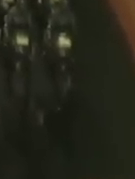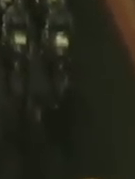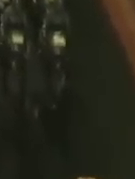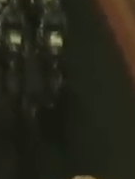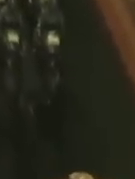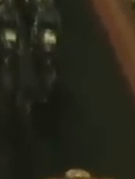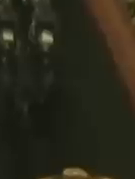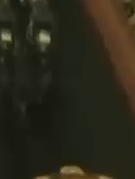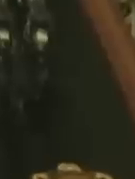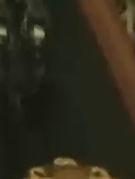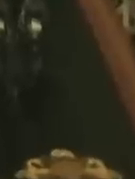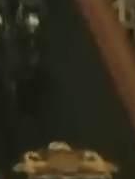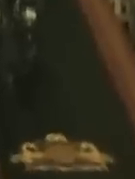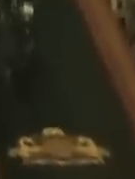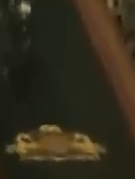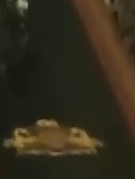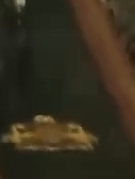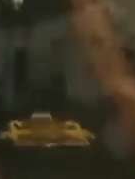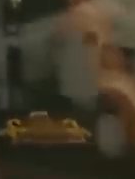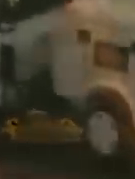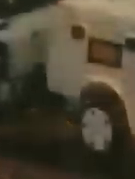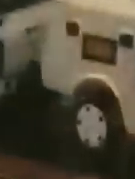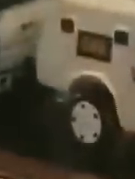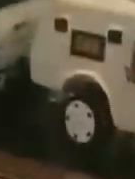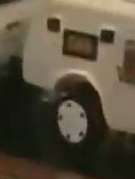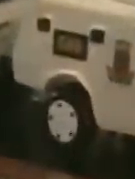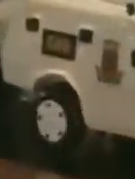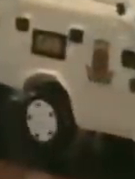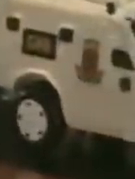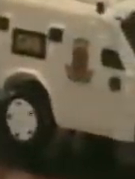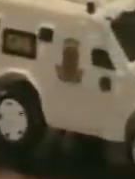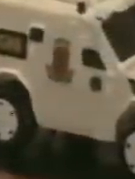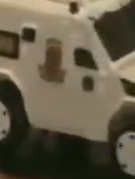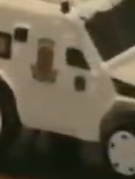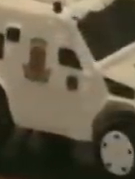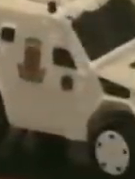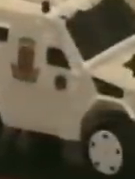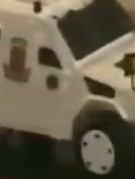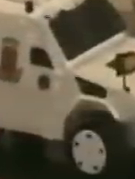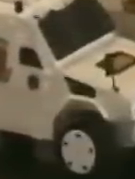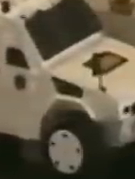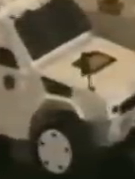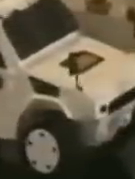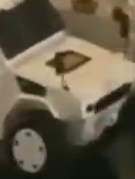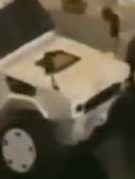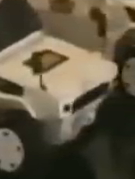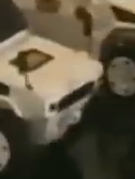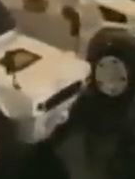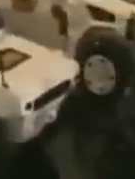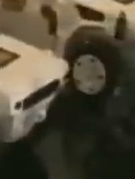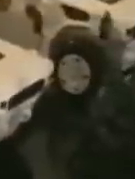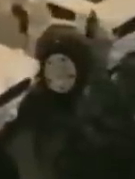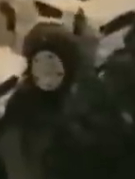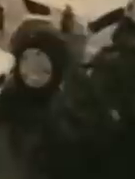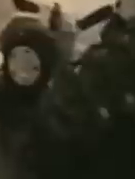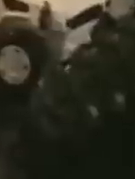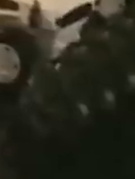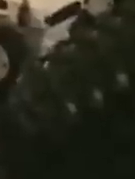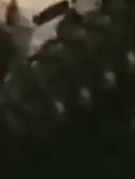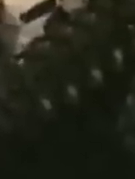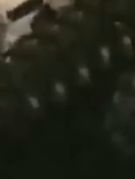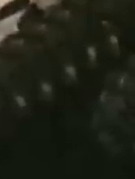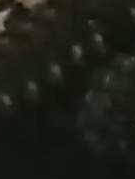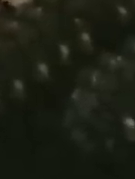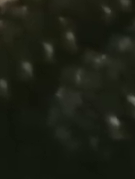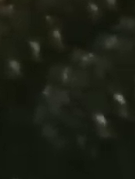patria nueva. Hoy podemos afirmar que ha valido la pena todo el sacrificio y el trabajo para llevar adelante el proyecto